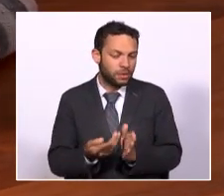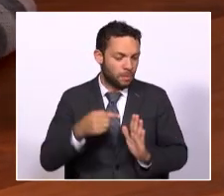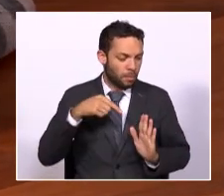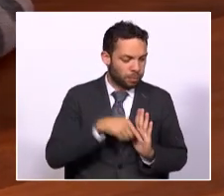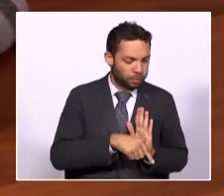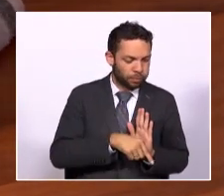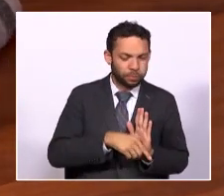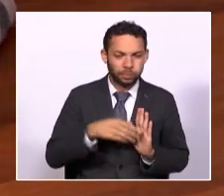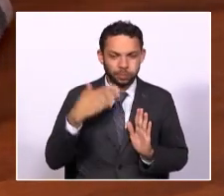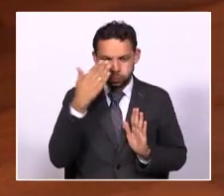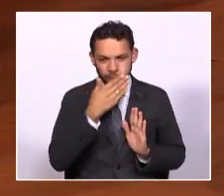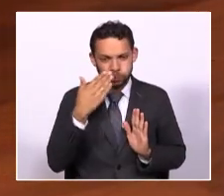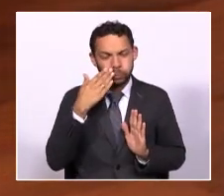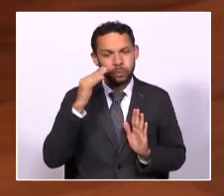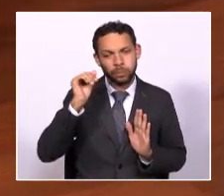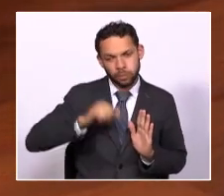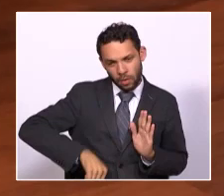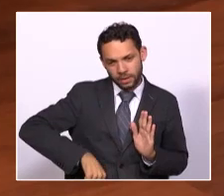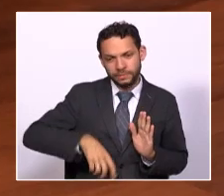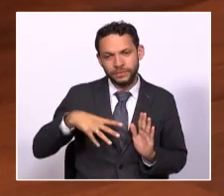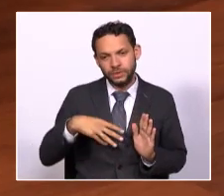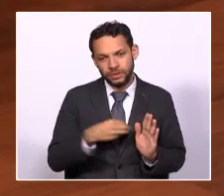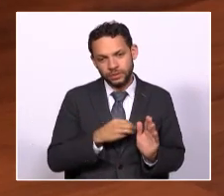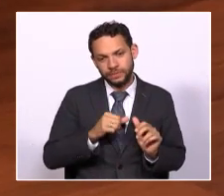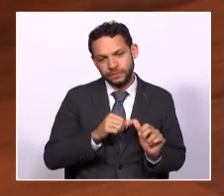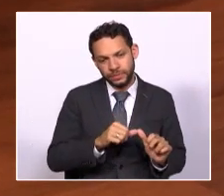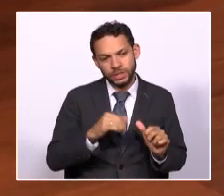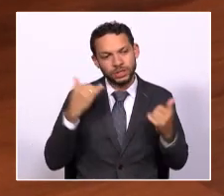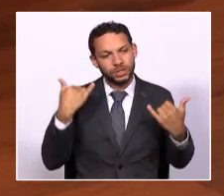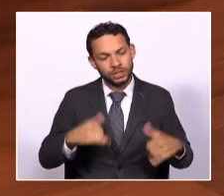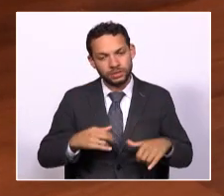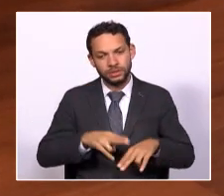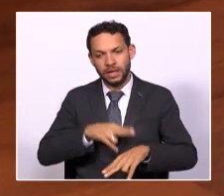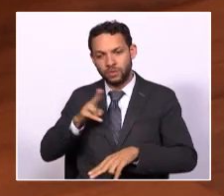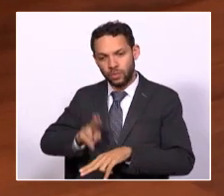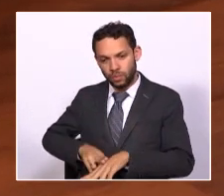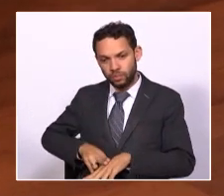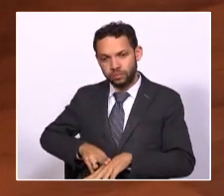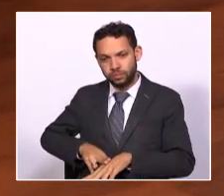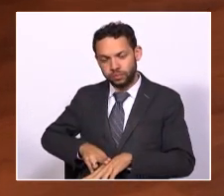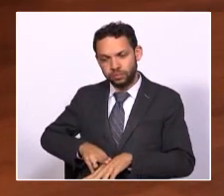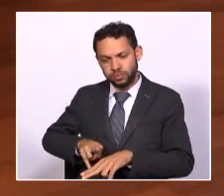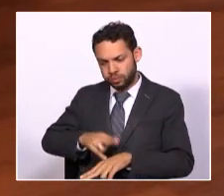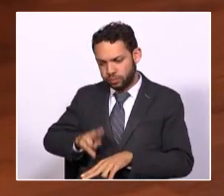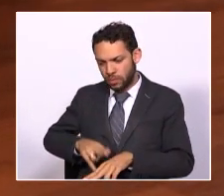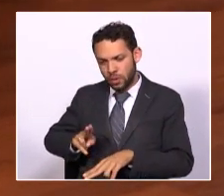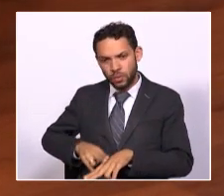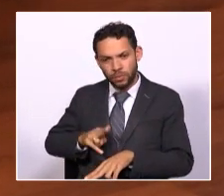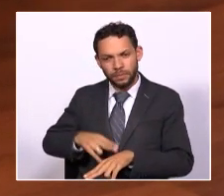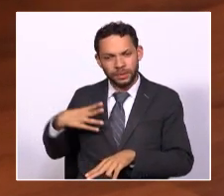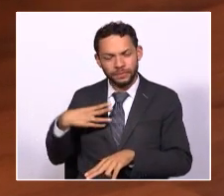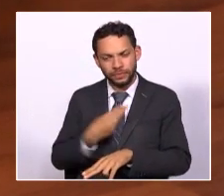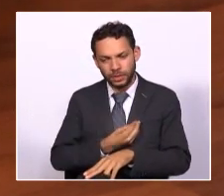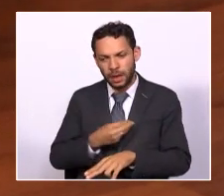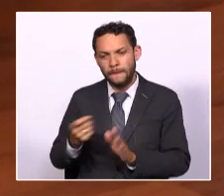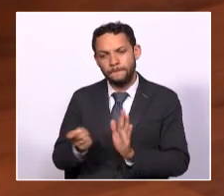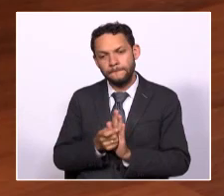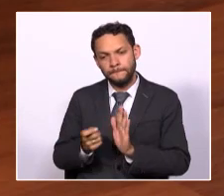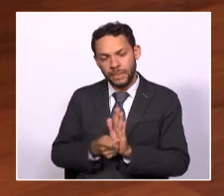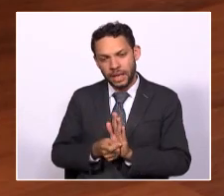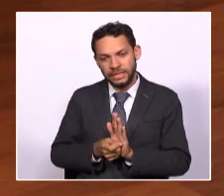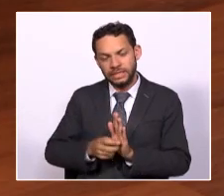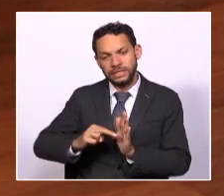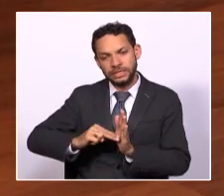es, así, quédate ahí. Esto en una posición natural nos está indicando que hay un